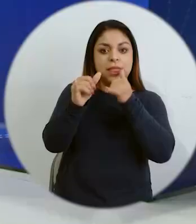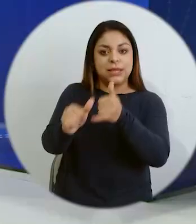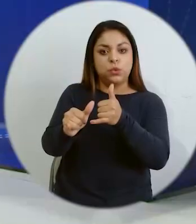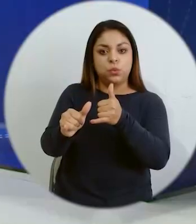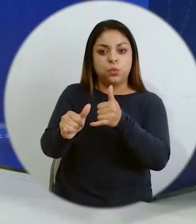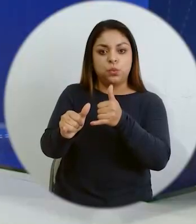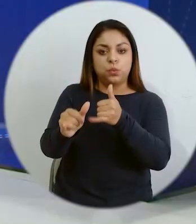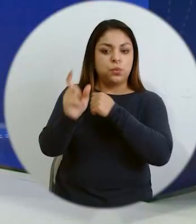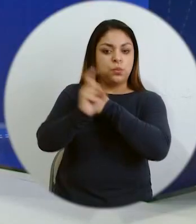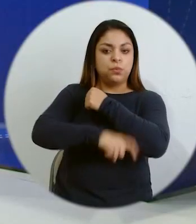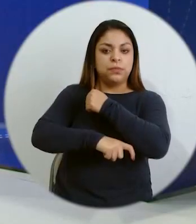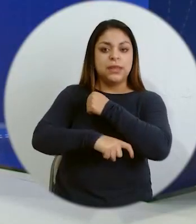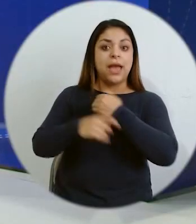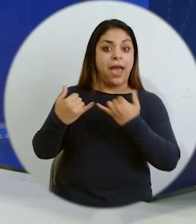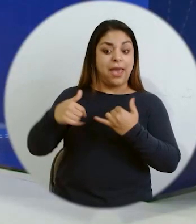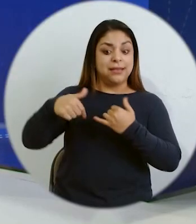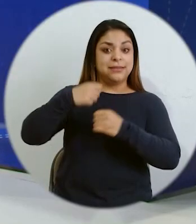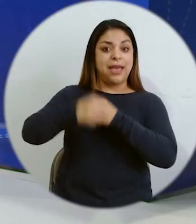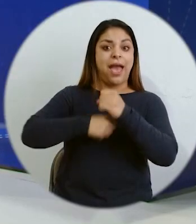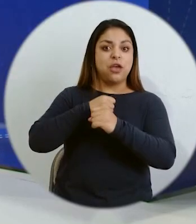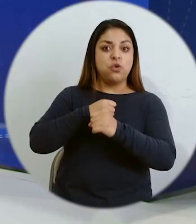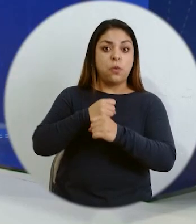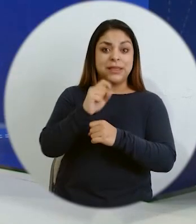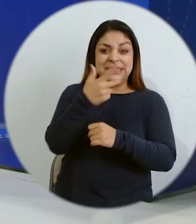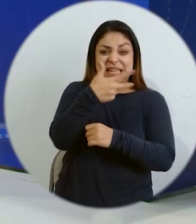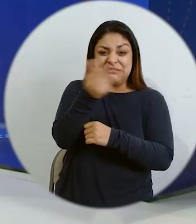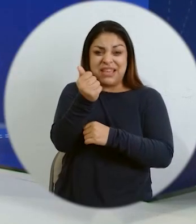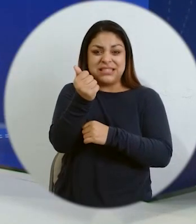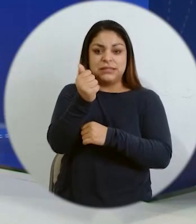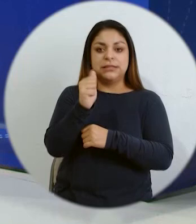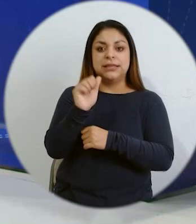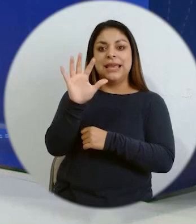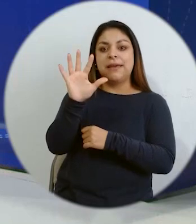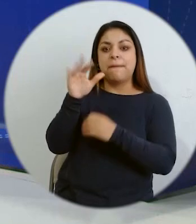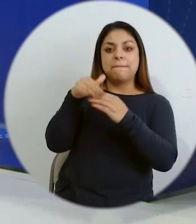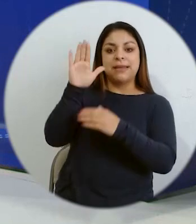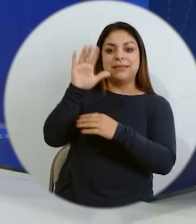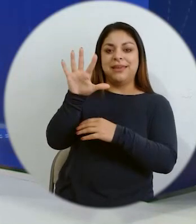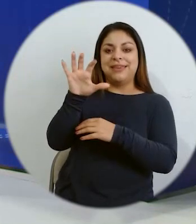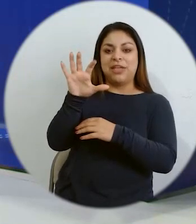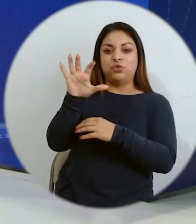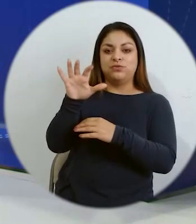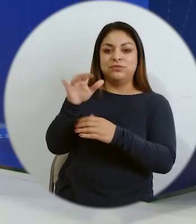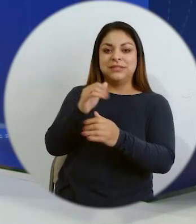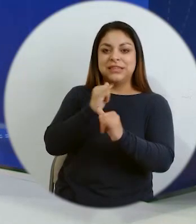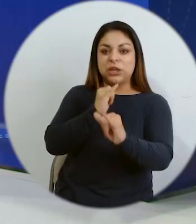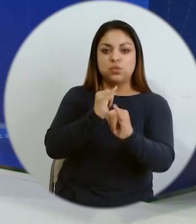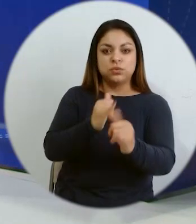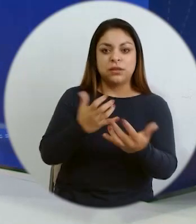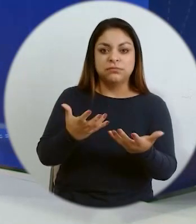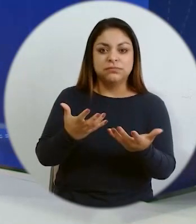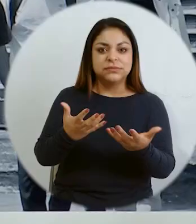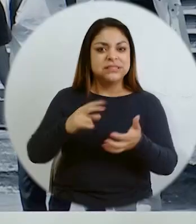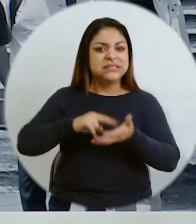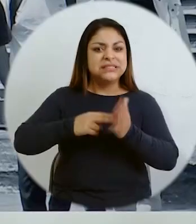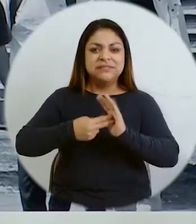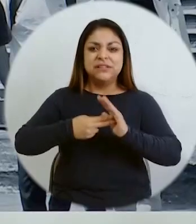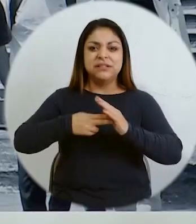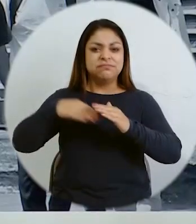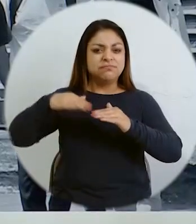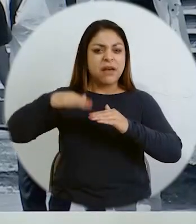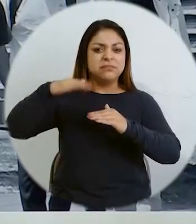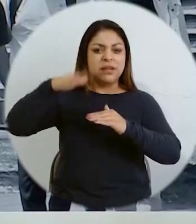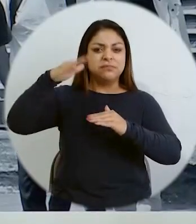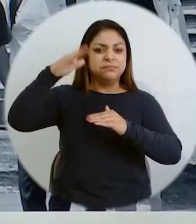2.658 denuncias. Para este año ya llevamos 518 en el primer trimestre, hasta el 31 de marzo. Y ahí podemos seguir con el top